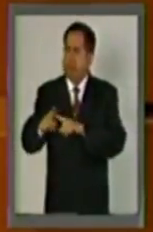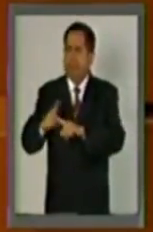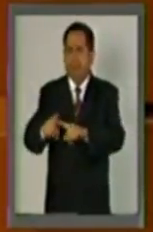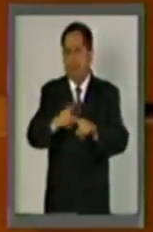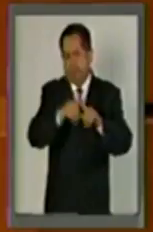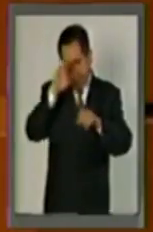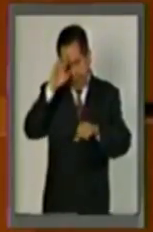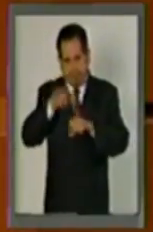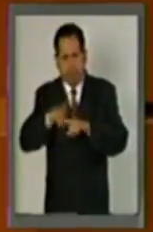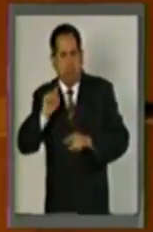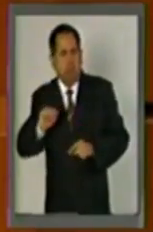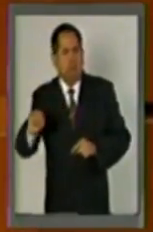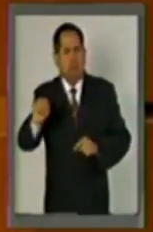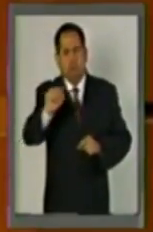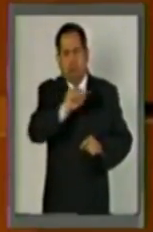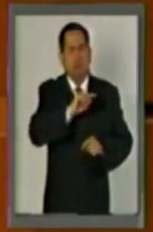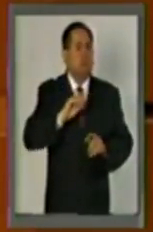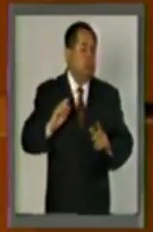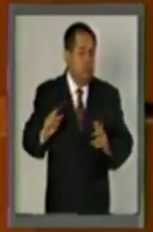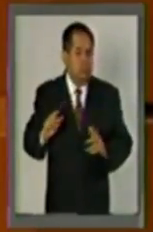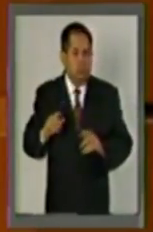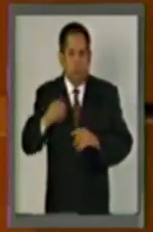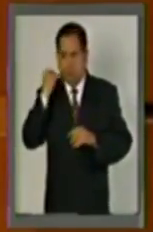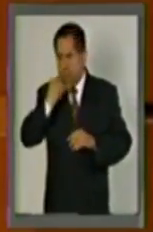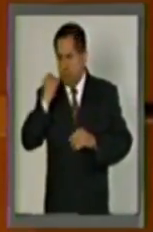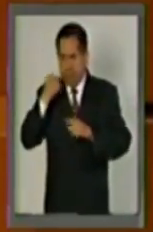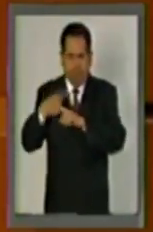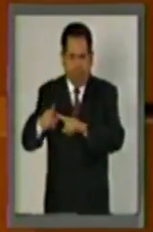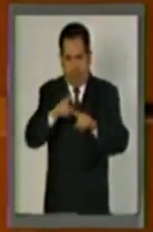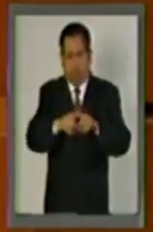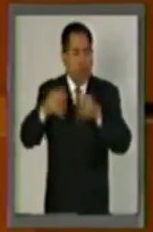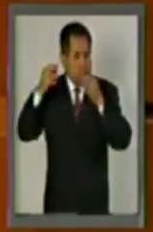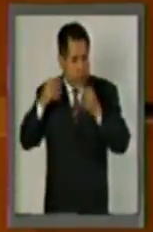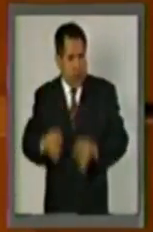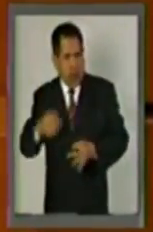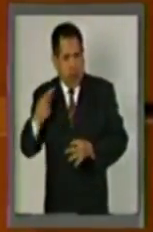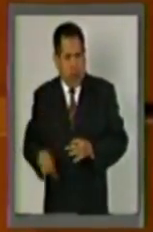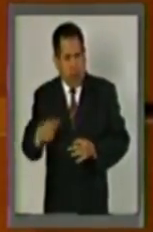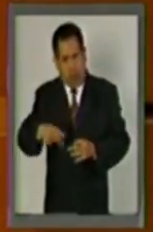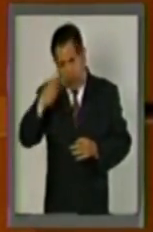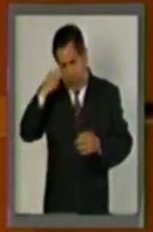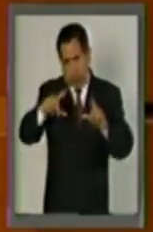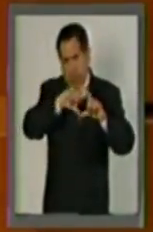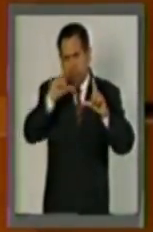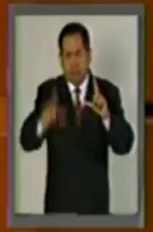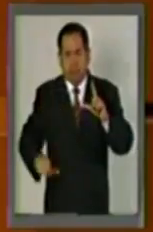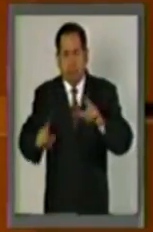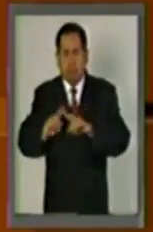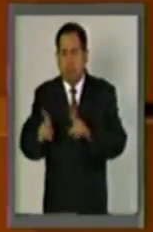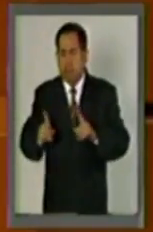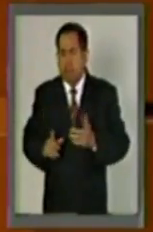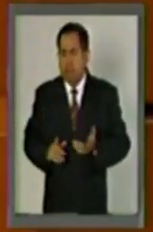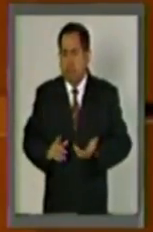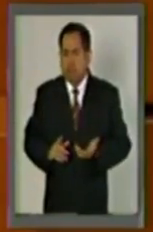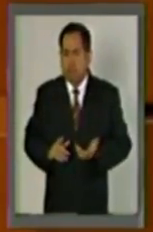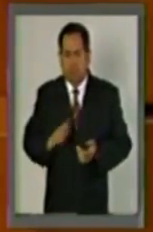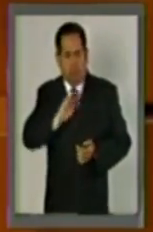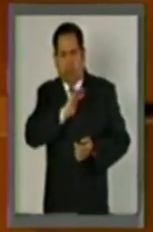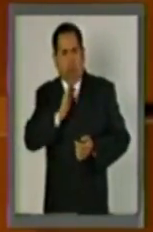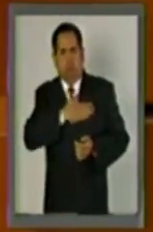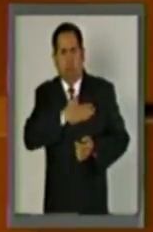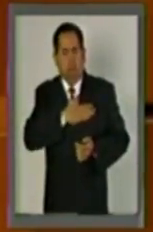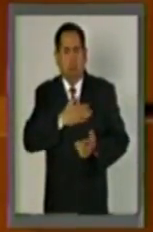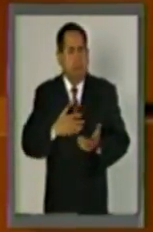diferentes culturas y las lenguas originarias de este país, el